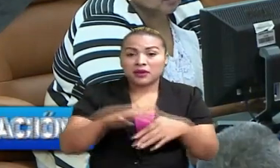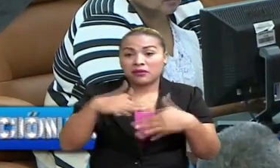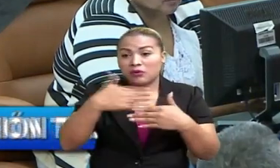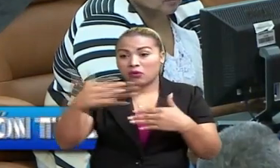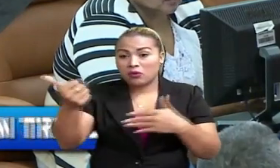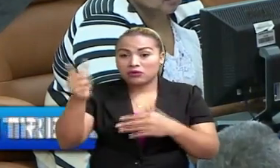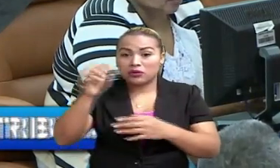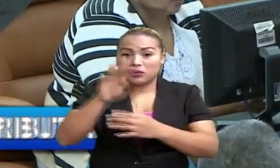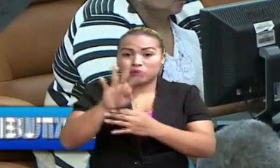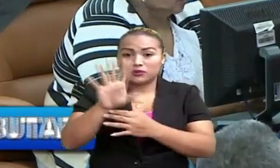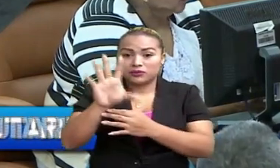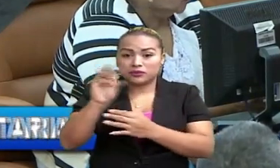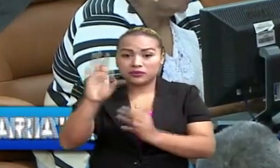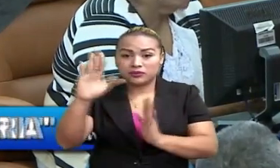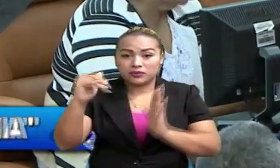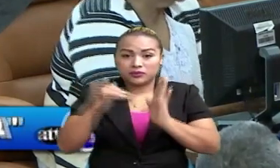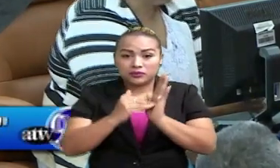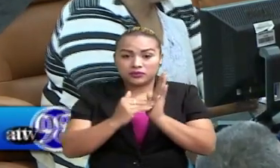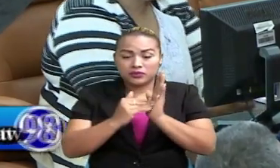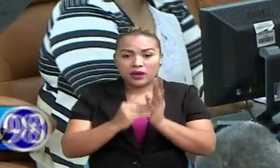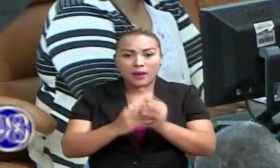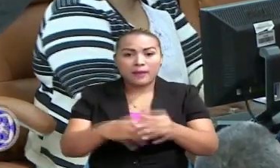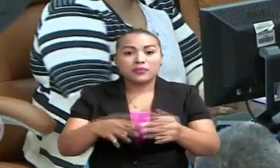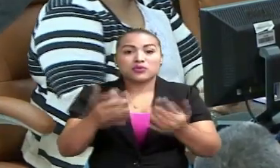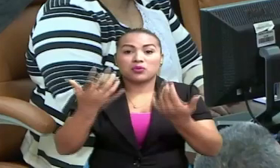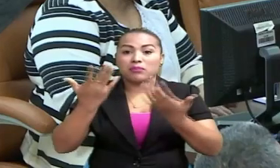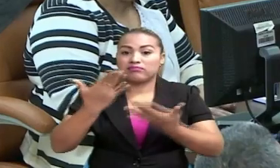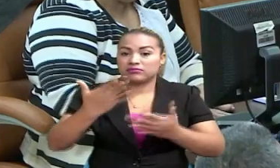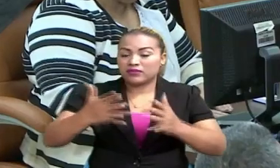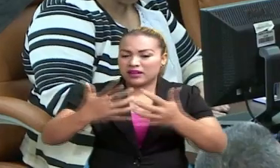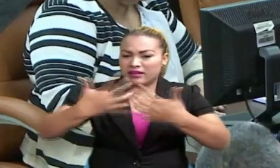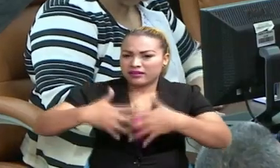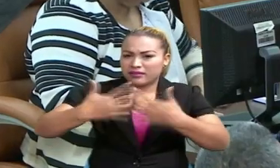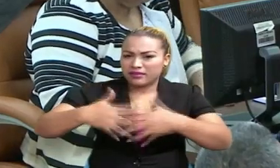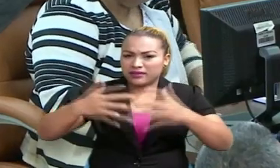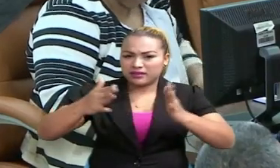450 mil son grandes contribuyentes